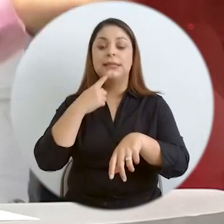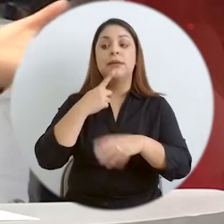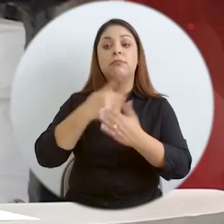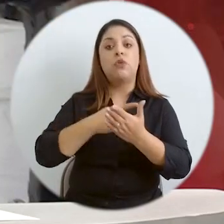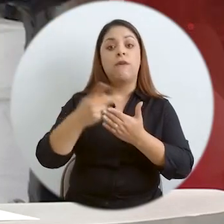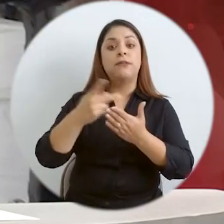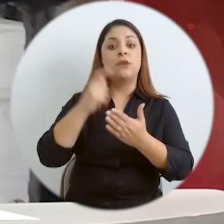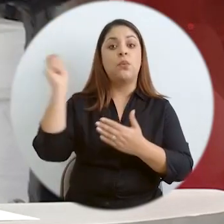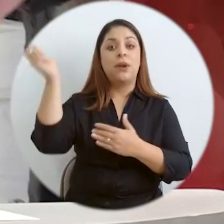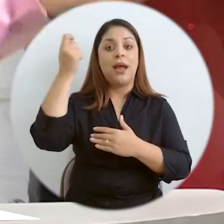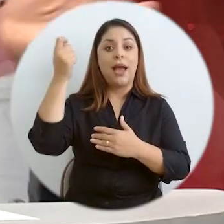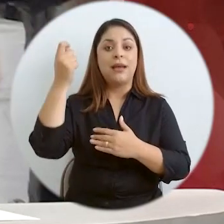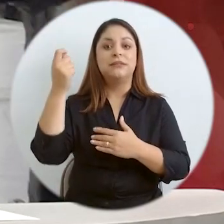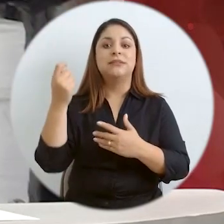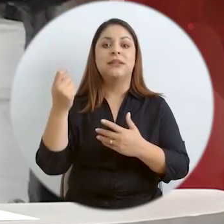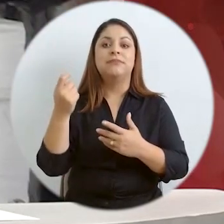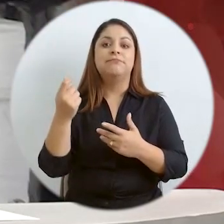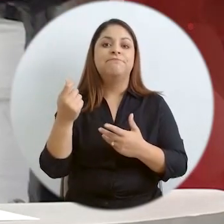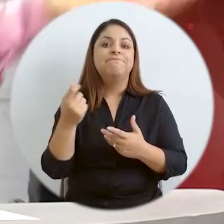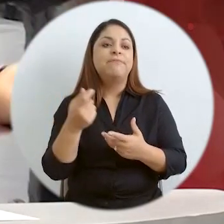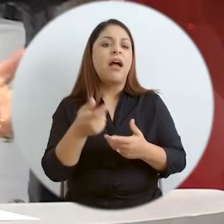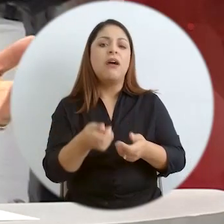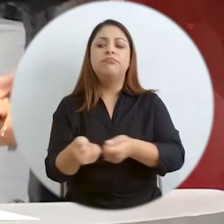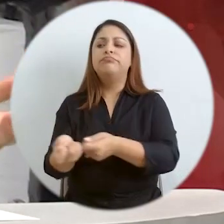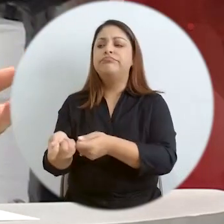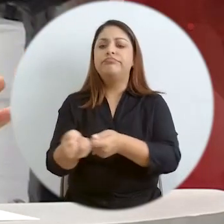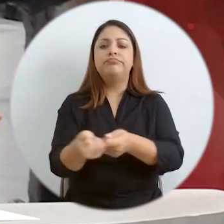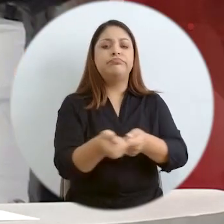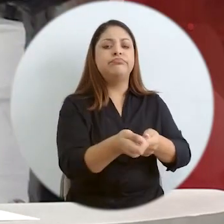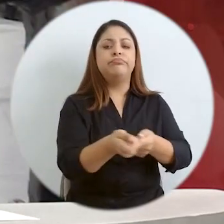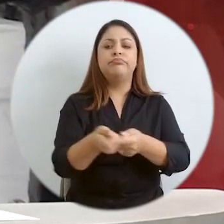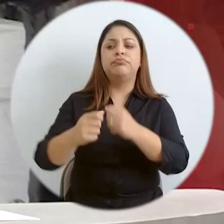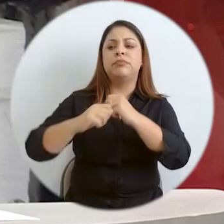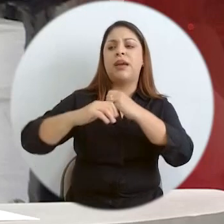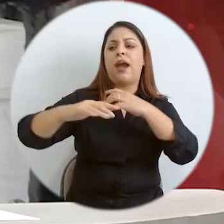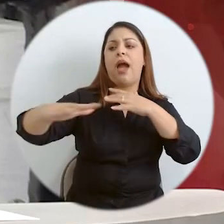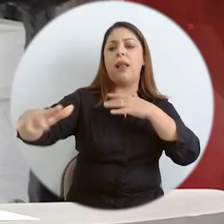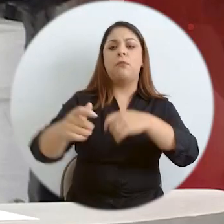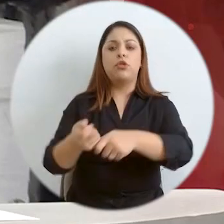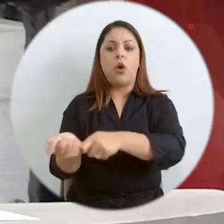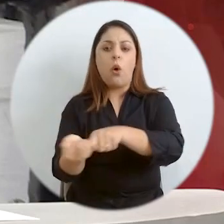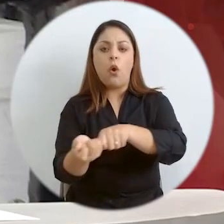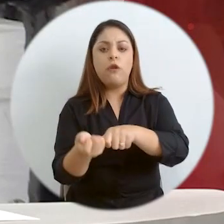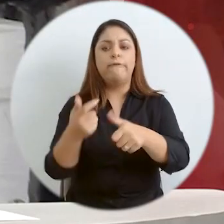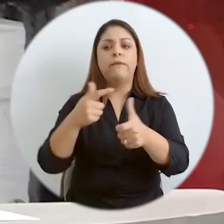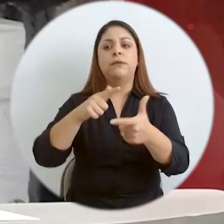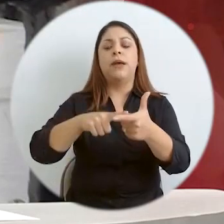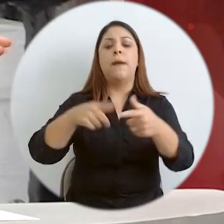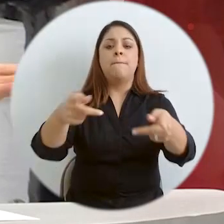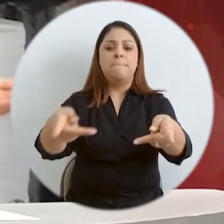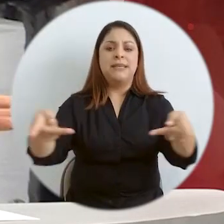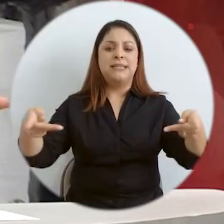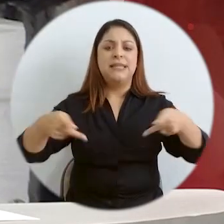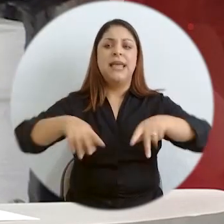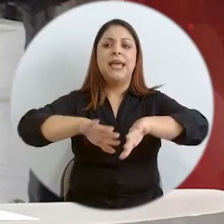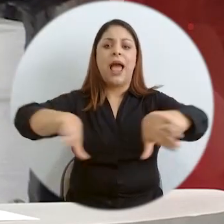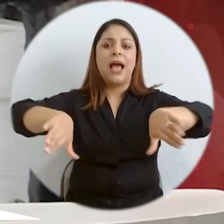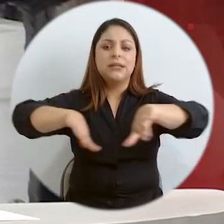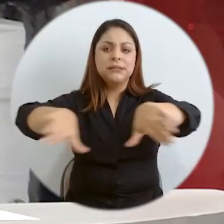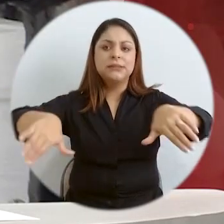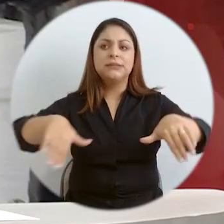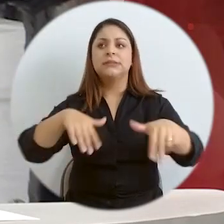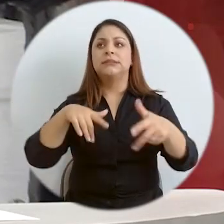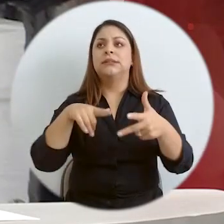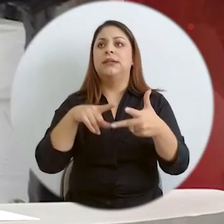usa para regar campos de golf, para piscinas, para jardines de lujo, y entonces es donde uno se pregunta si ese desarrollo realmente se